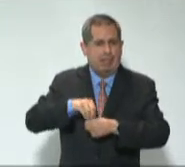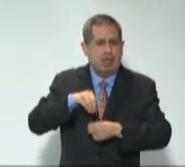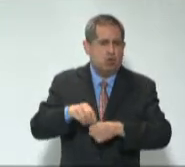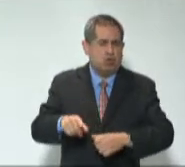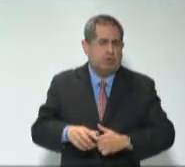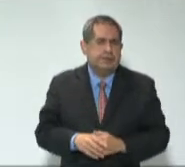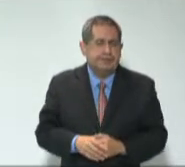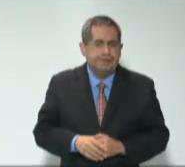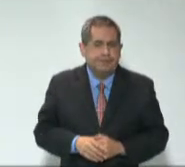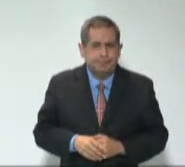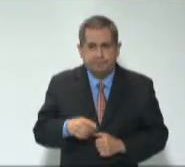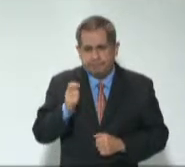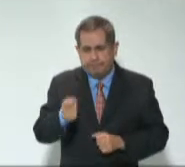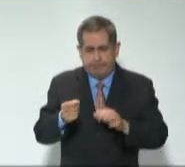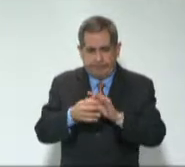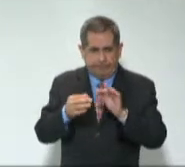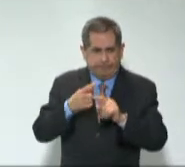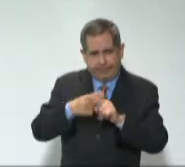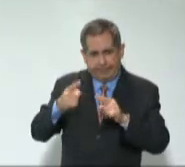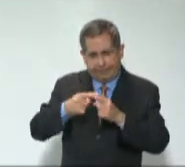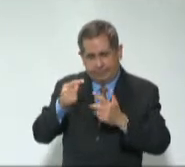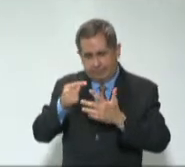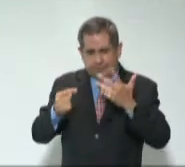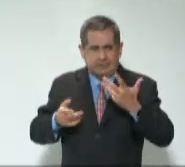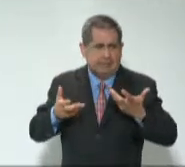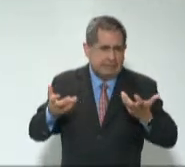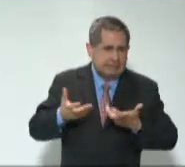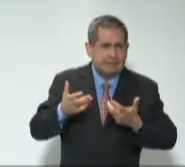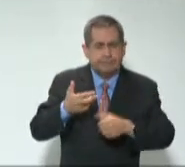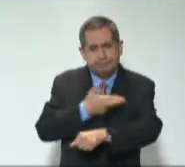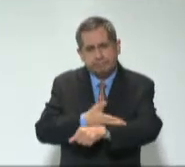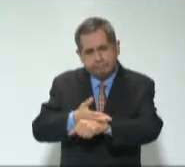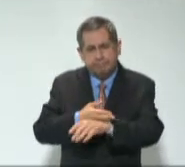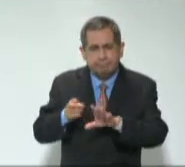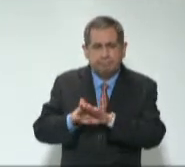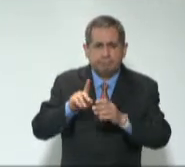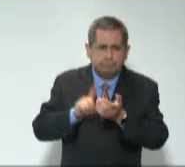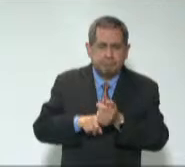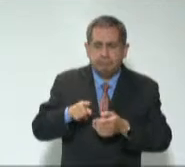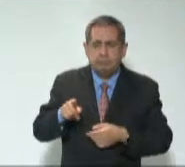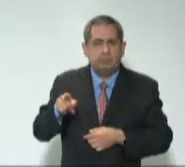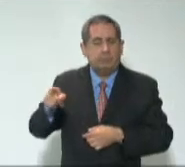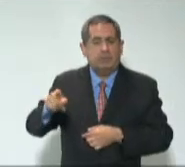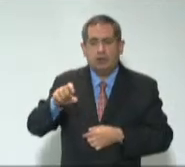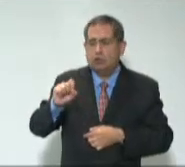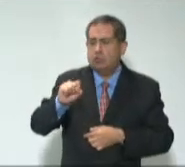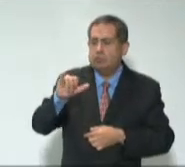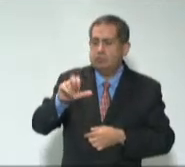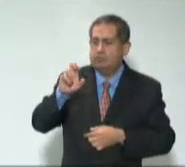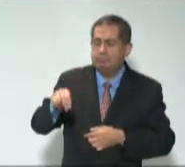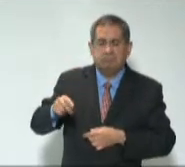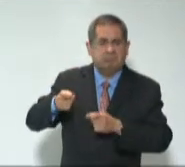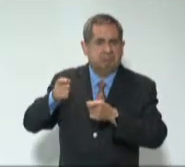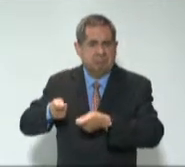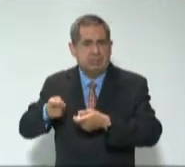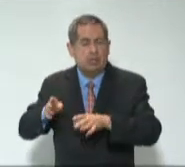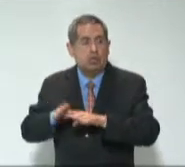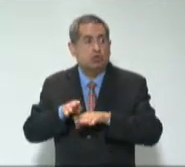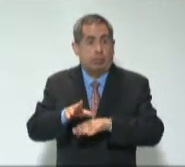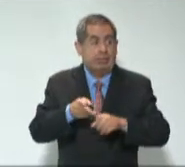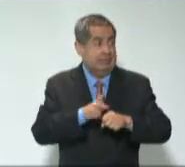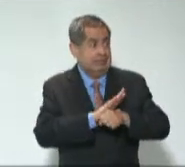Eh pues todas las acciones que han tomado en en el poder judicial ante la declaratoria de esta